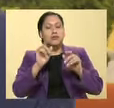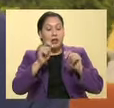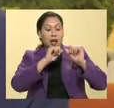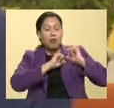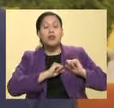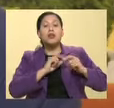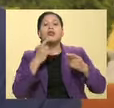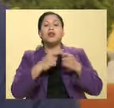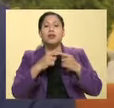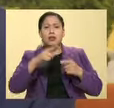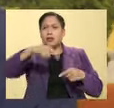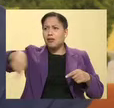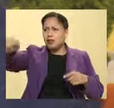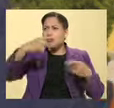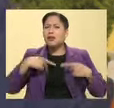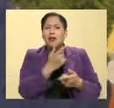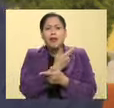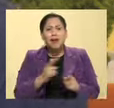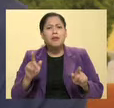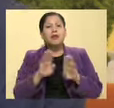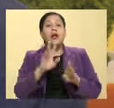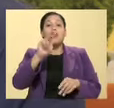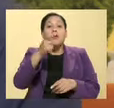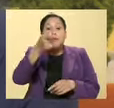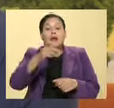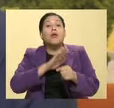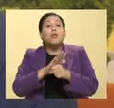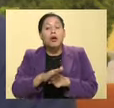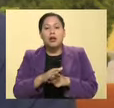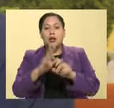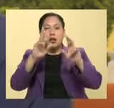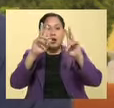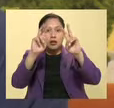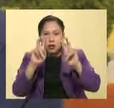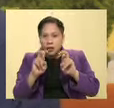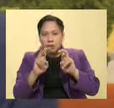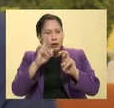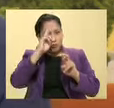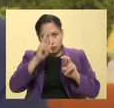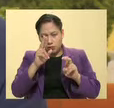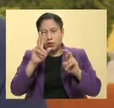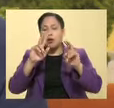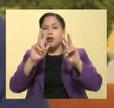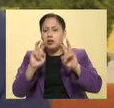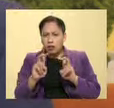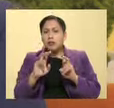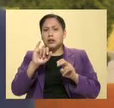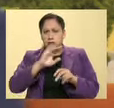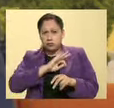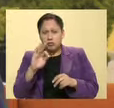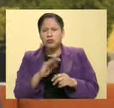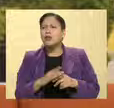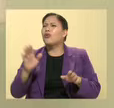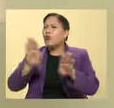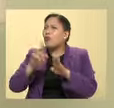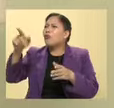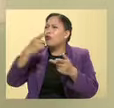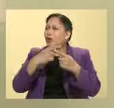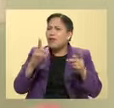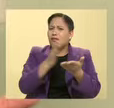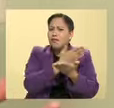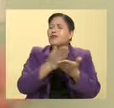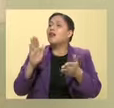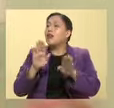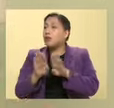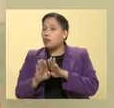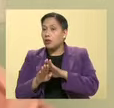en la creación de ciudadanía para elegir qué canal ver, qué contenido no permitir, qué contenido... ¿Cómo haces eso? ¿Cómo no. haces justamente esa diferencia?